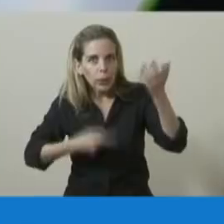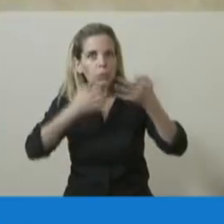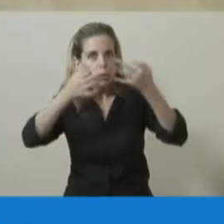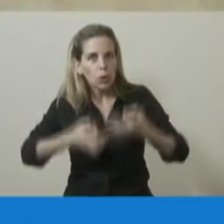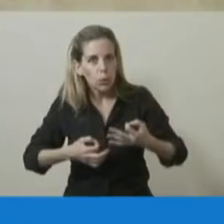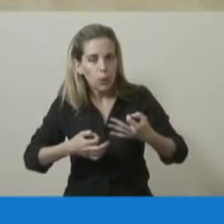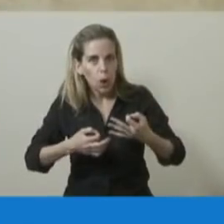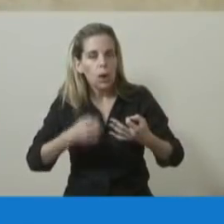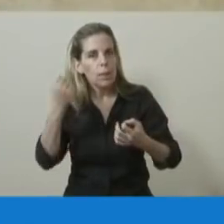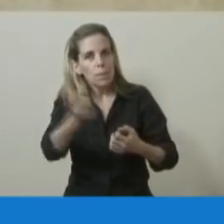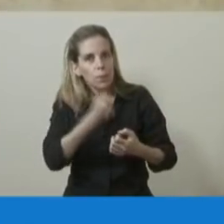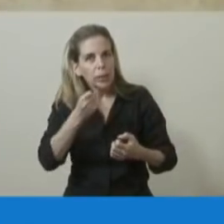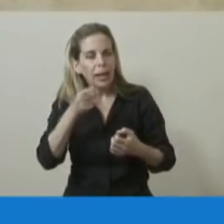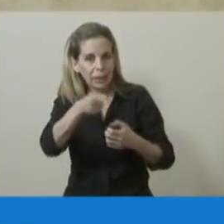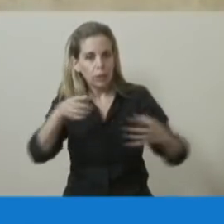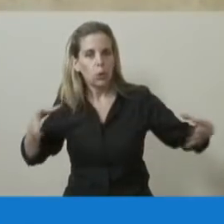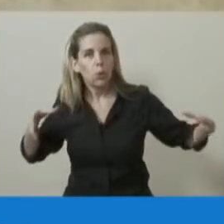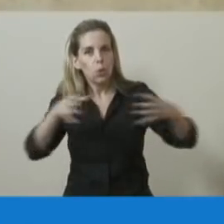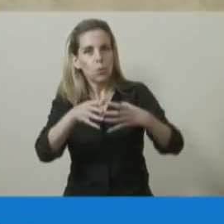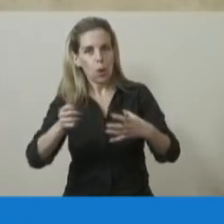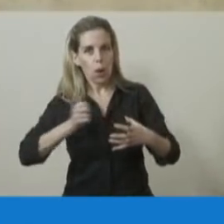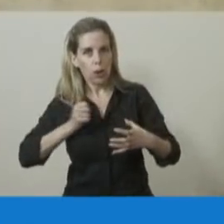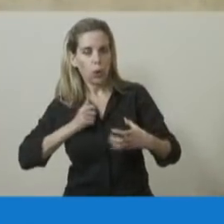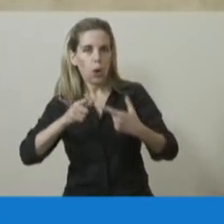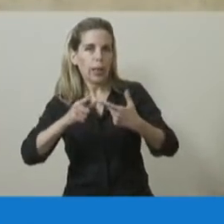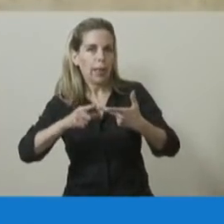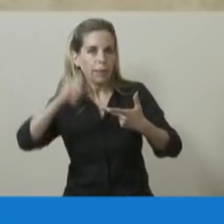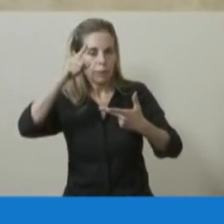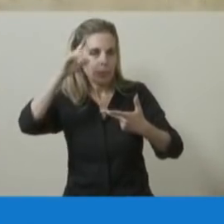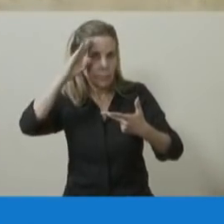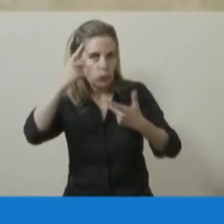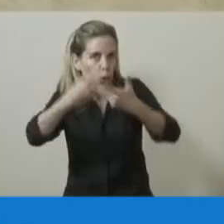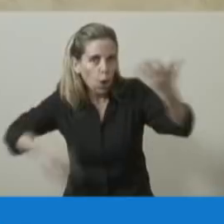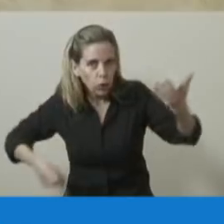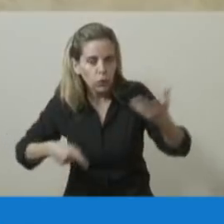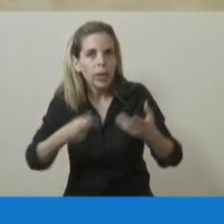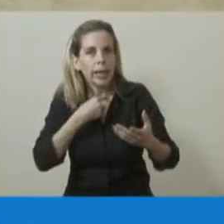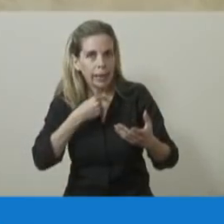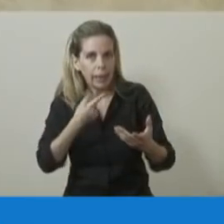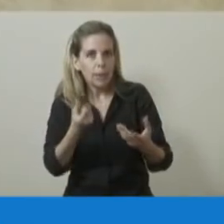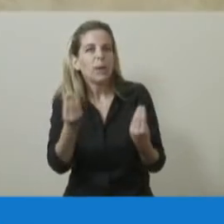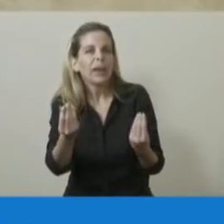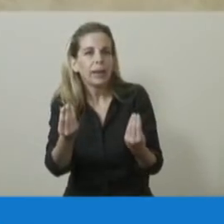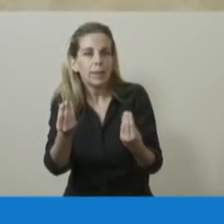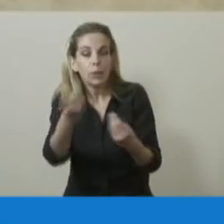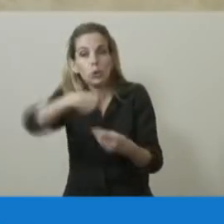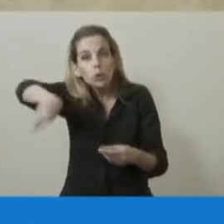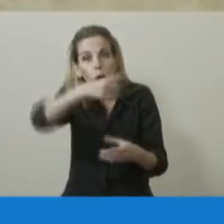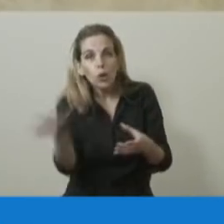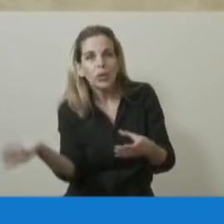de las Fuerzas Armadas que nosotros queremos. Fuerzas Armadas integradas a la sociedad, Fuerzas